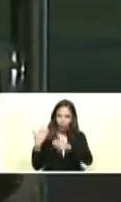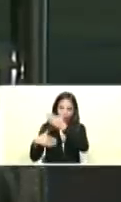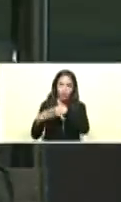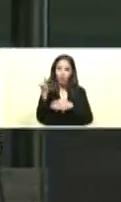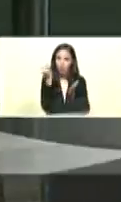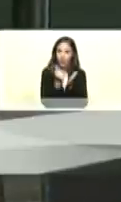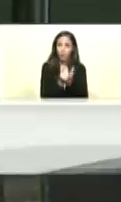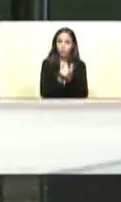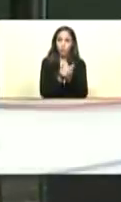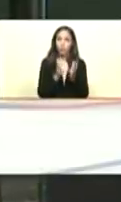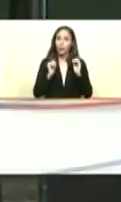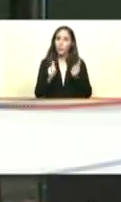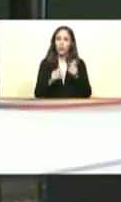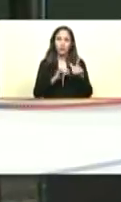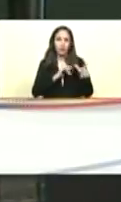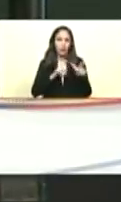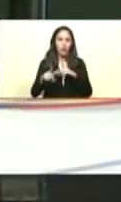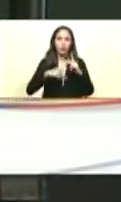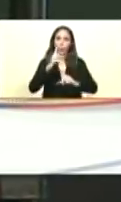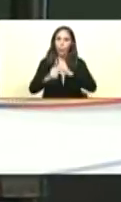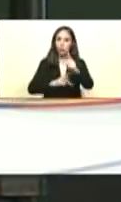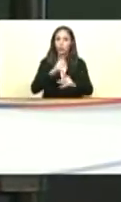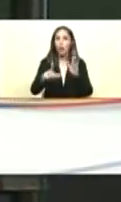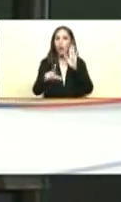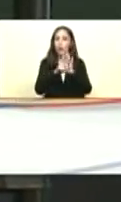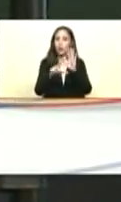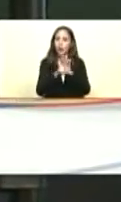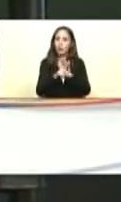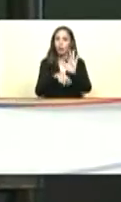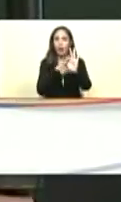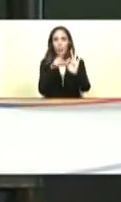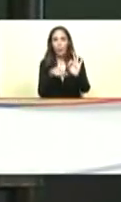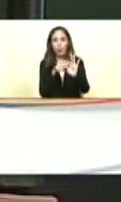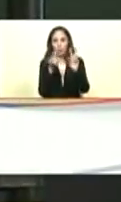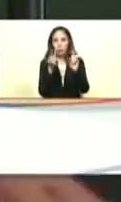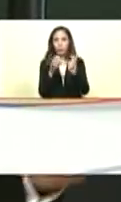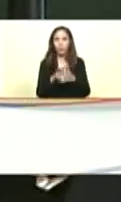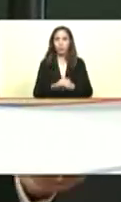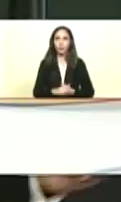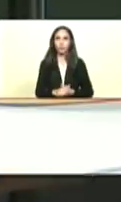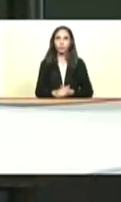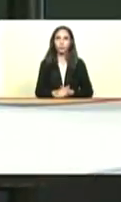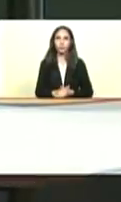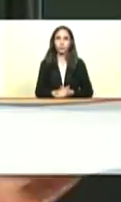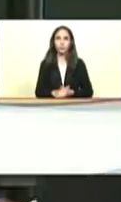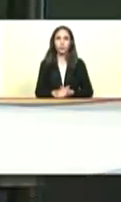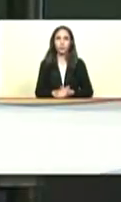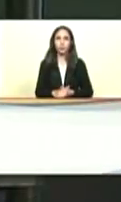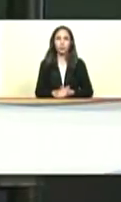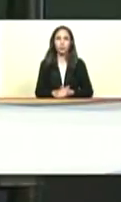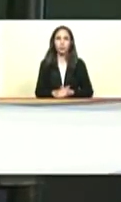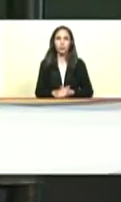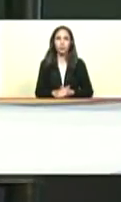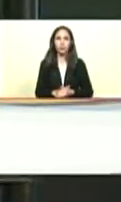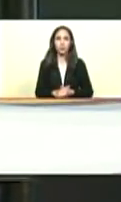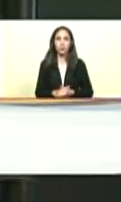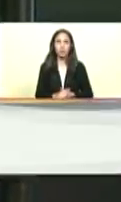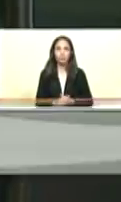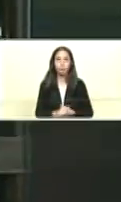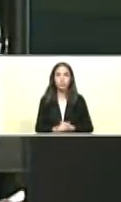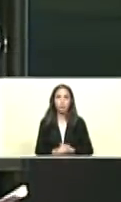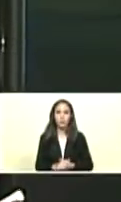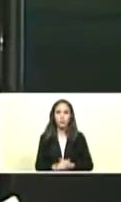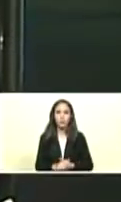para que inicien su proceso hacia la legalización. Presidente, bueno, tenemos en línea con este momento